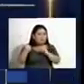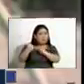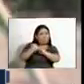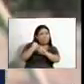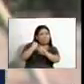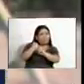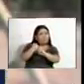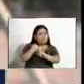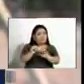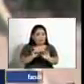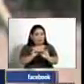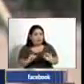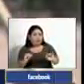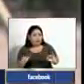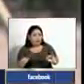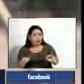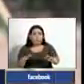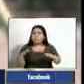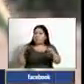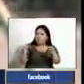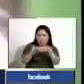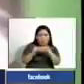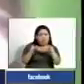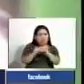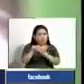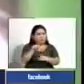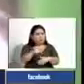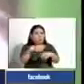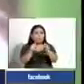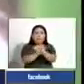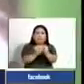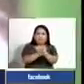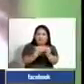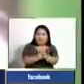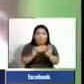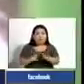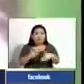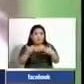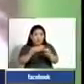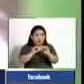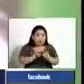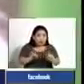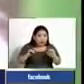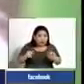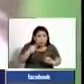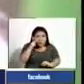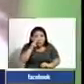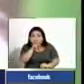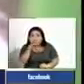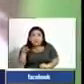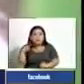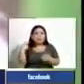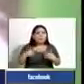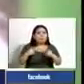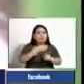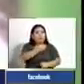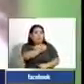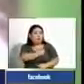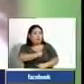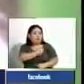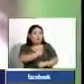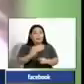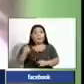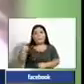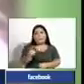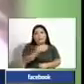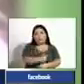violencia. Los niños tampoco son ajenos a la problemática. En ocasiones son ellos quienes se llevan la peor parte. Sin embargo,